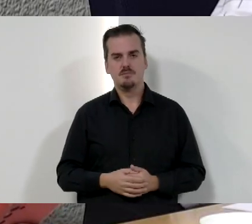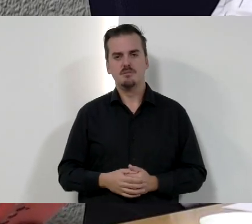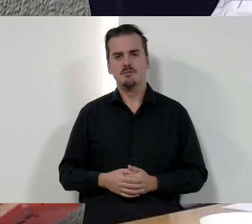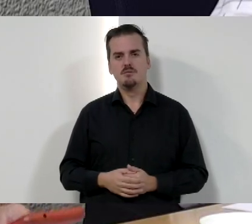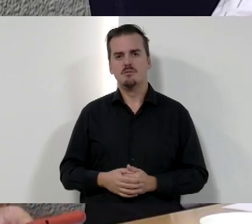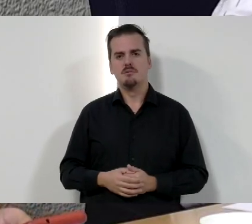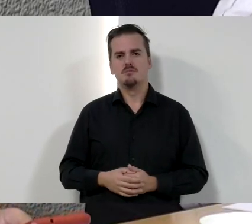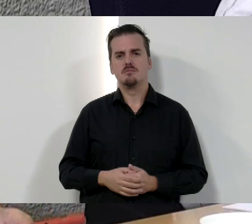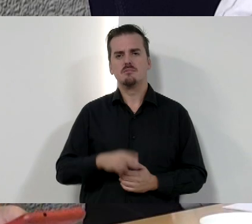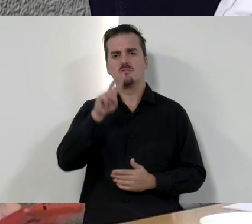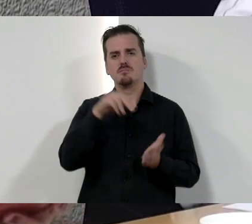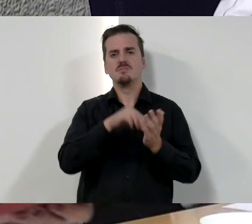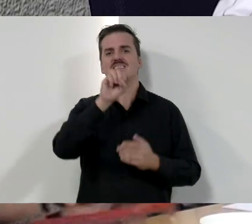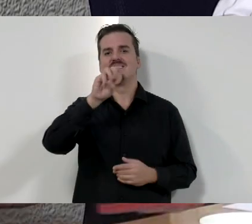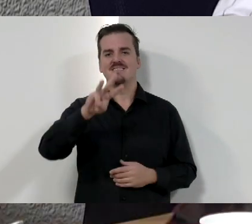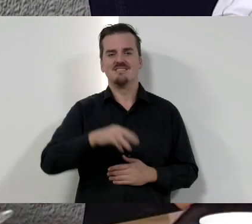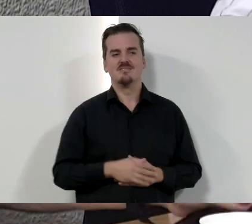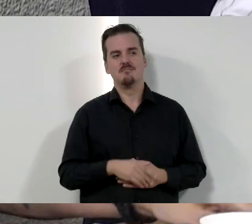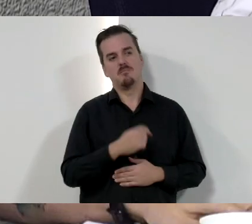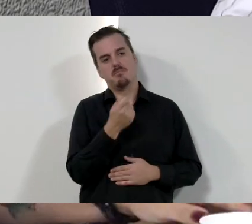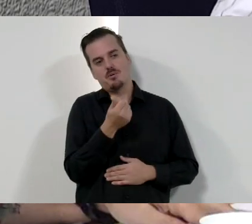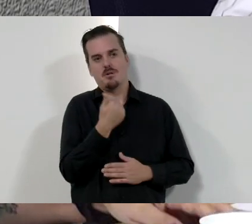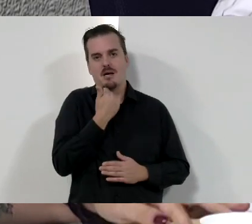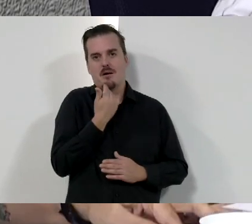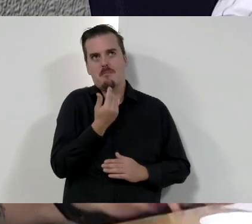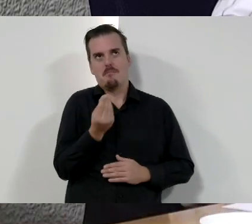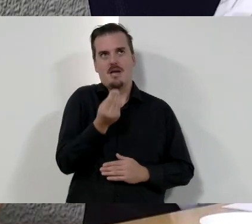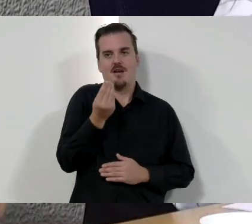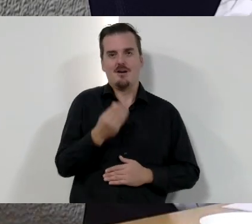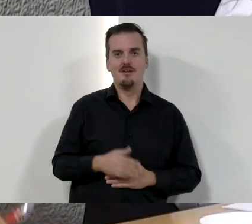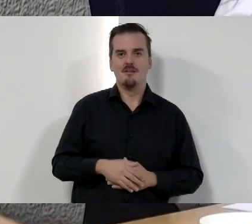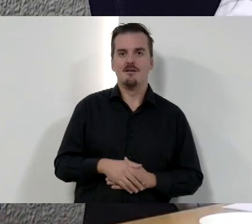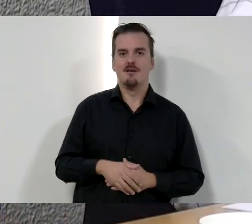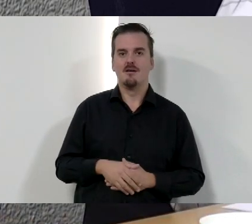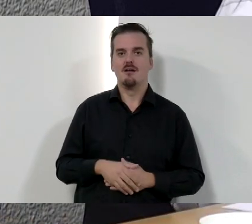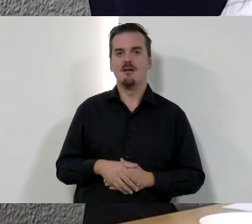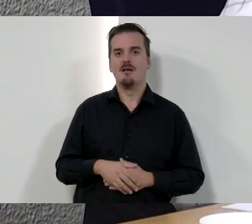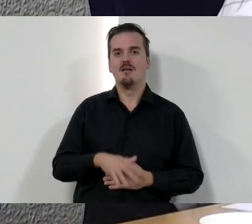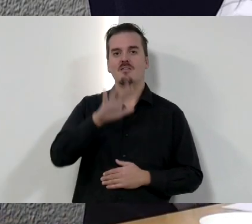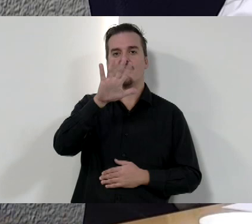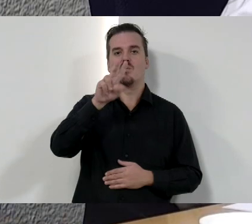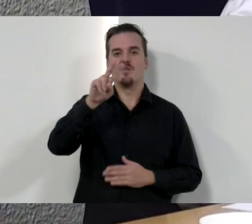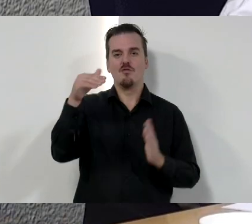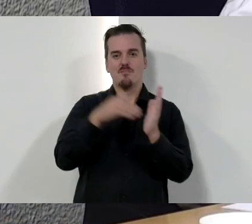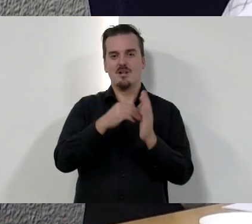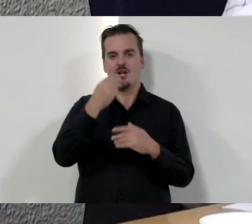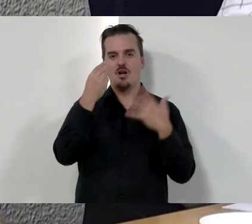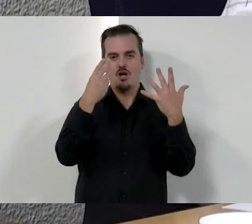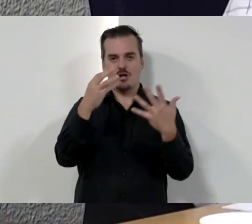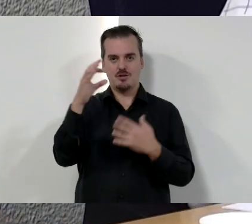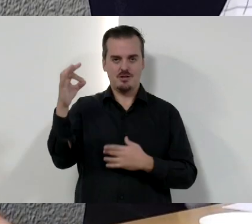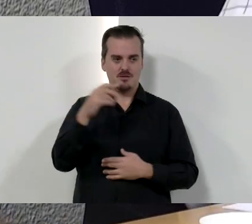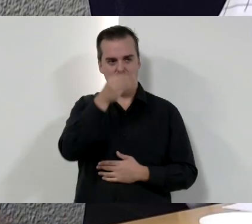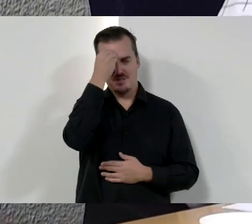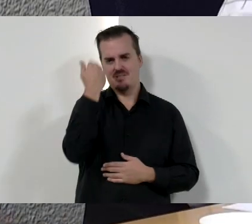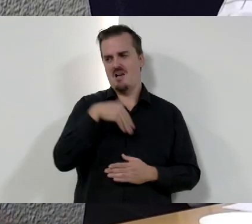El 2013 lo arregló un poco. En el 2013 dedicó 52.800. Ya con eso